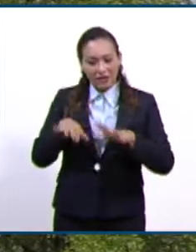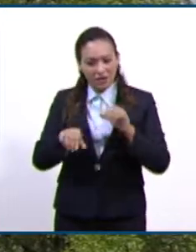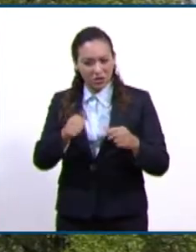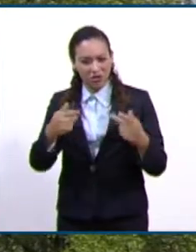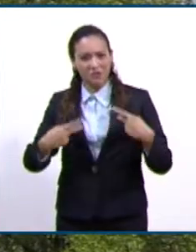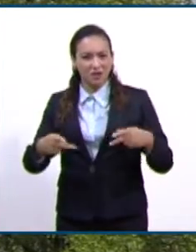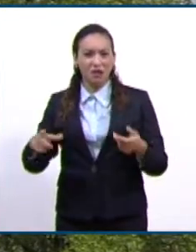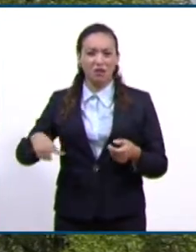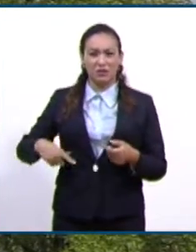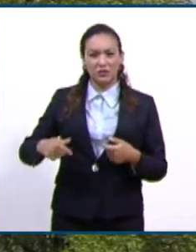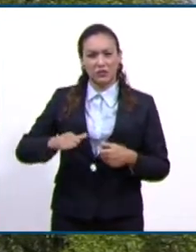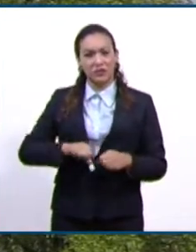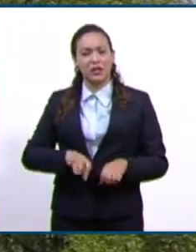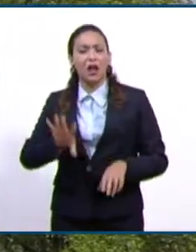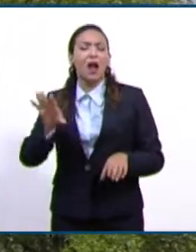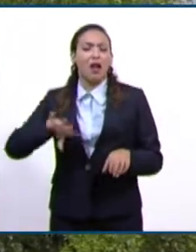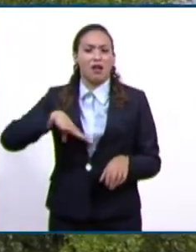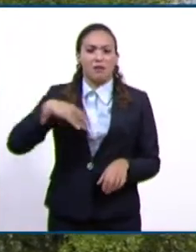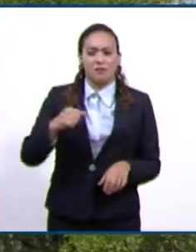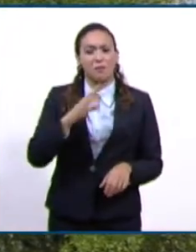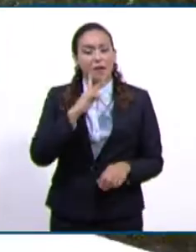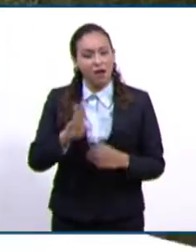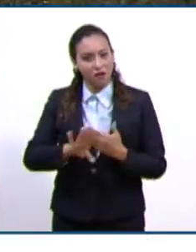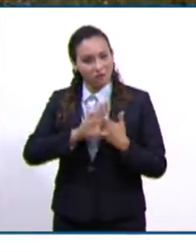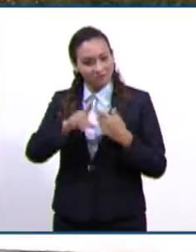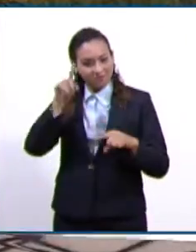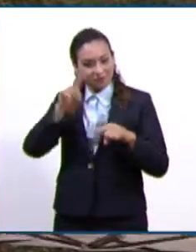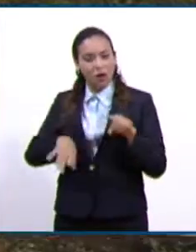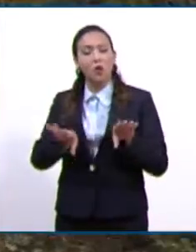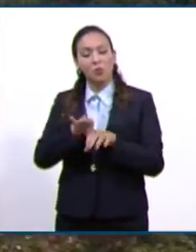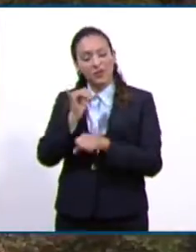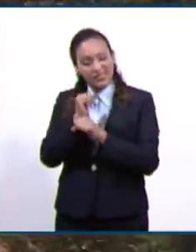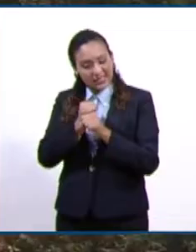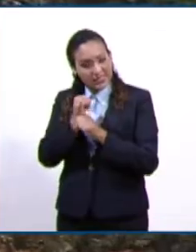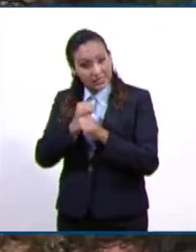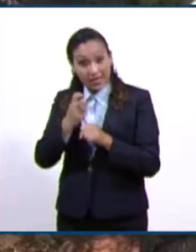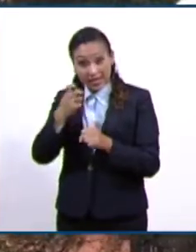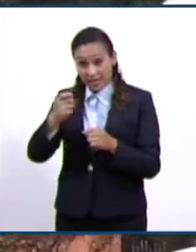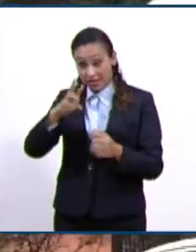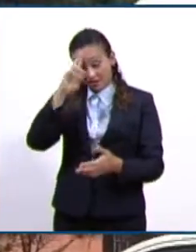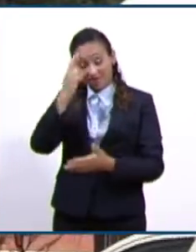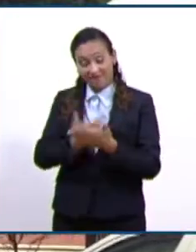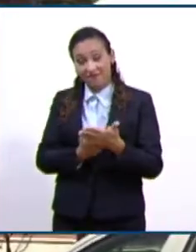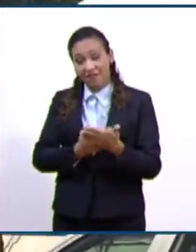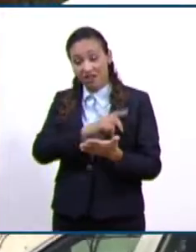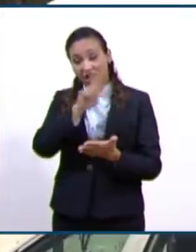eliminar cualquier rastro de ella. De ahí que se trata de un delito en